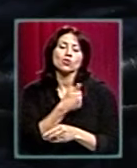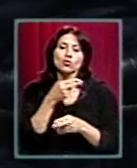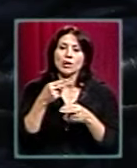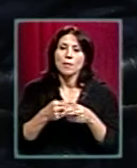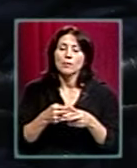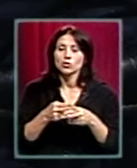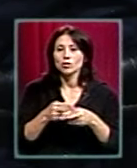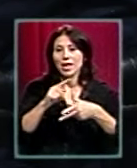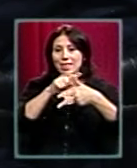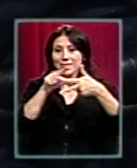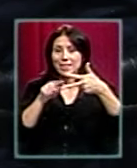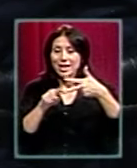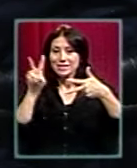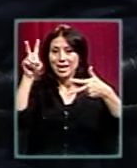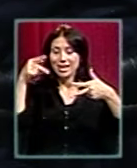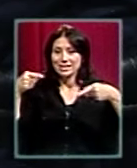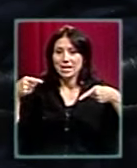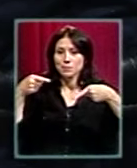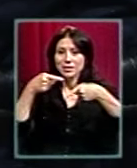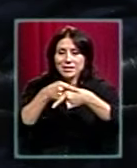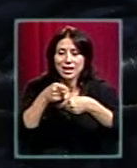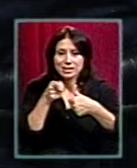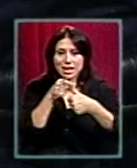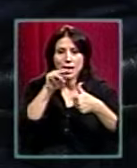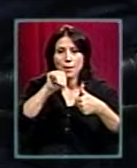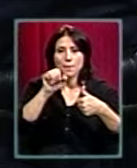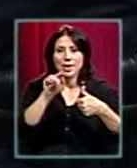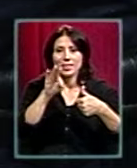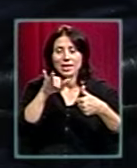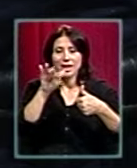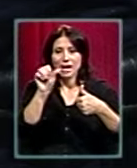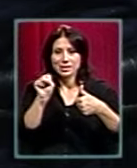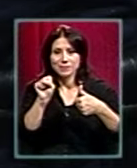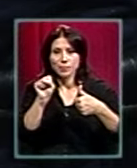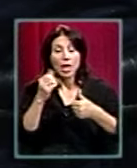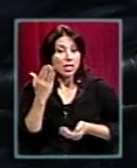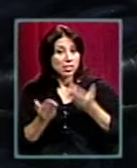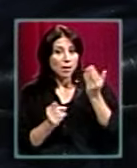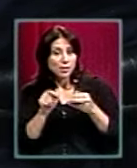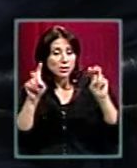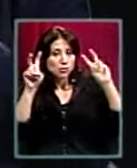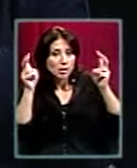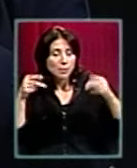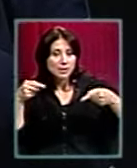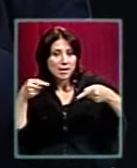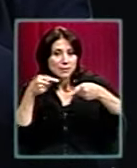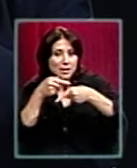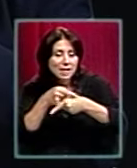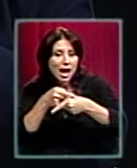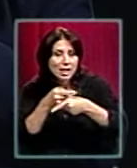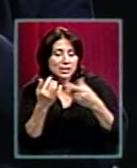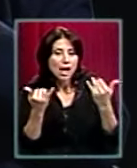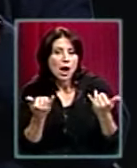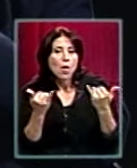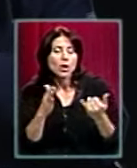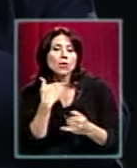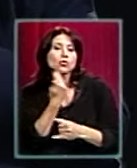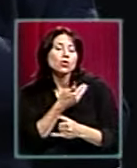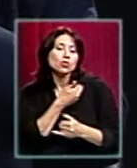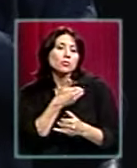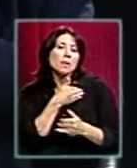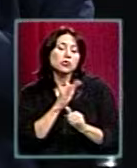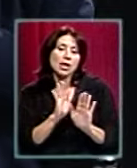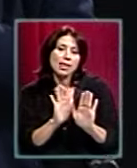ejes transversales, que es el eje de las métricas. O sea, tal vez los ejes transversales, si le parece, don Roberto, vamos a dejarlos